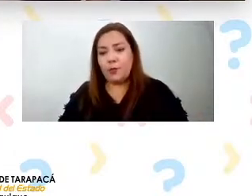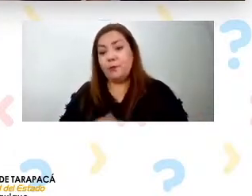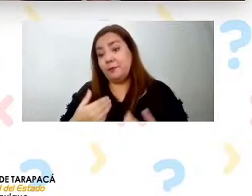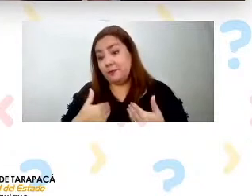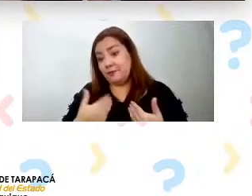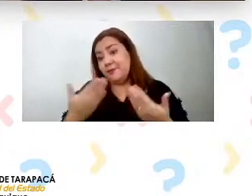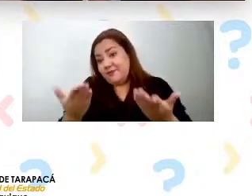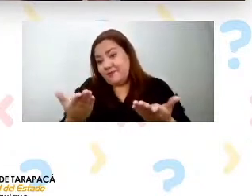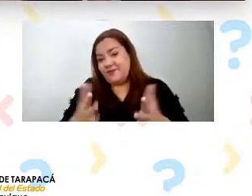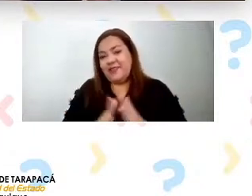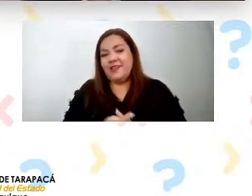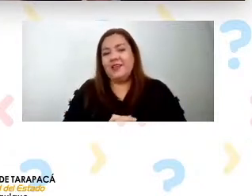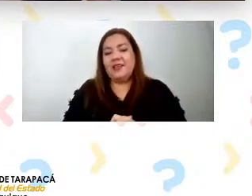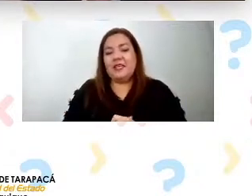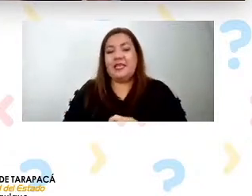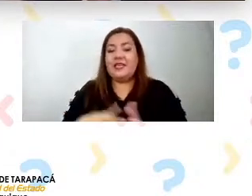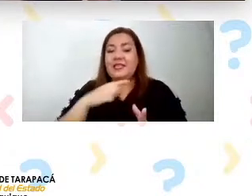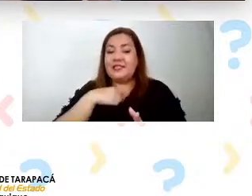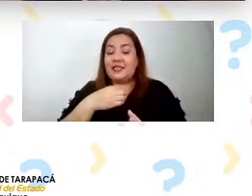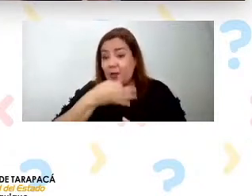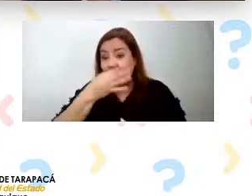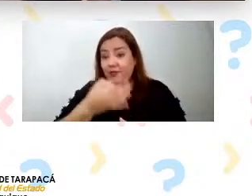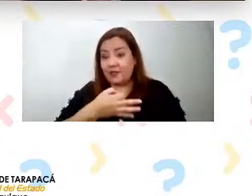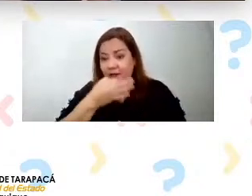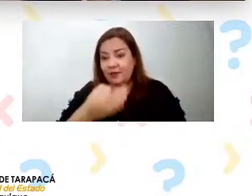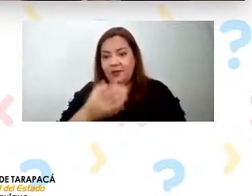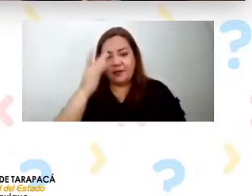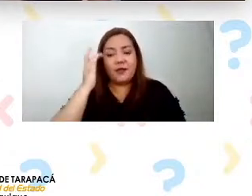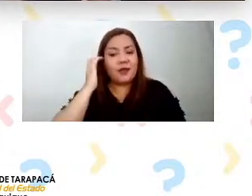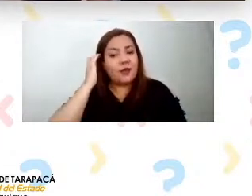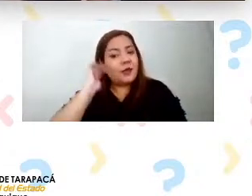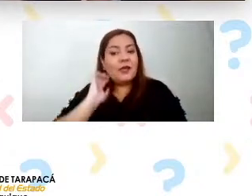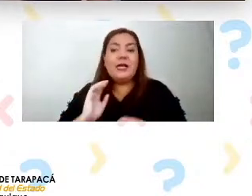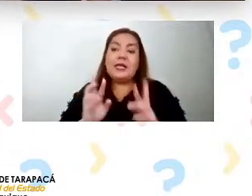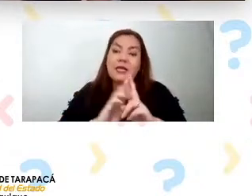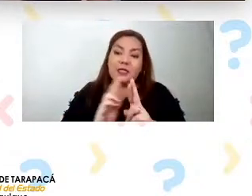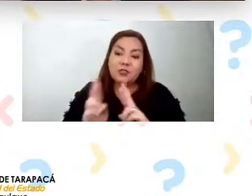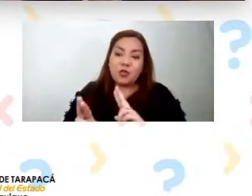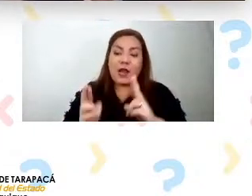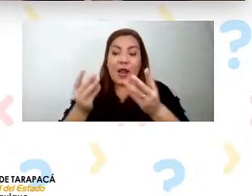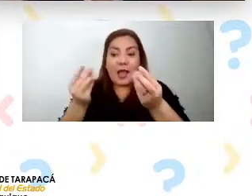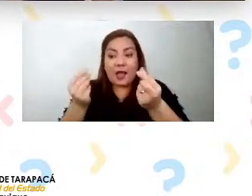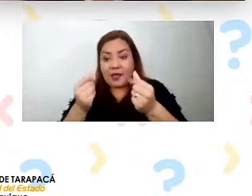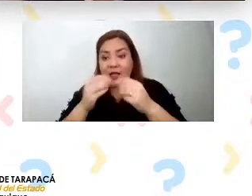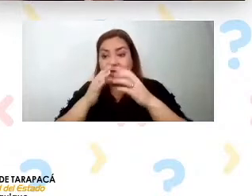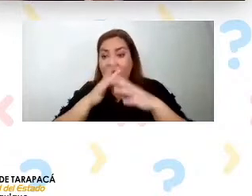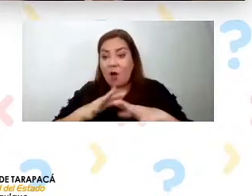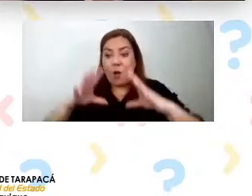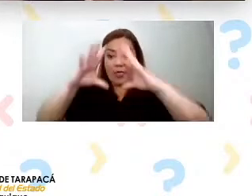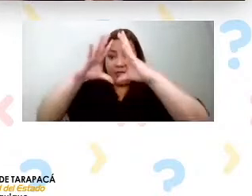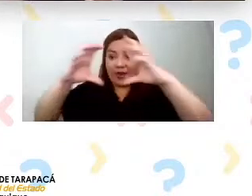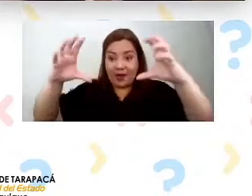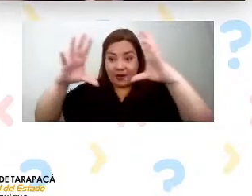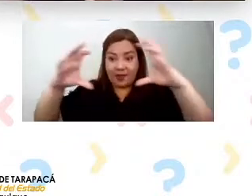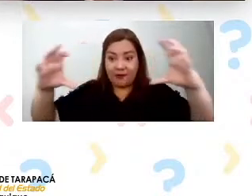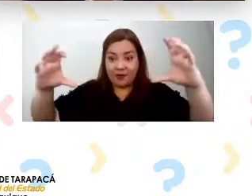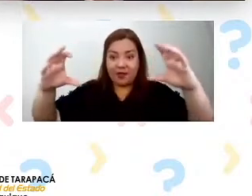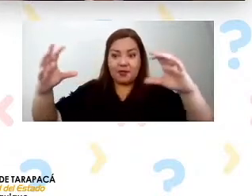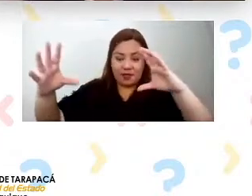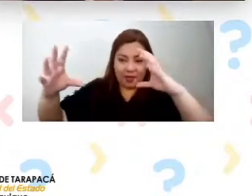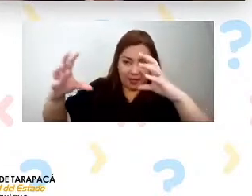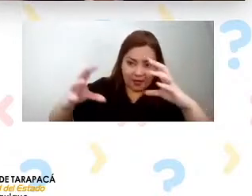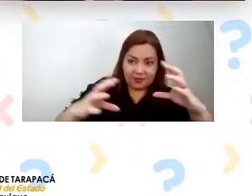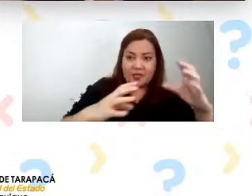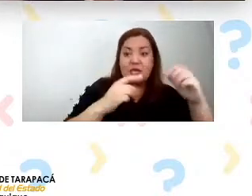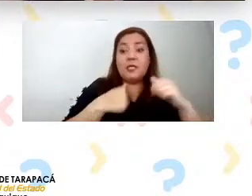estimados, quisiera contarles en relación a la calidad de las aguas de la niebla que ingresan al continente. Hicimos